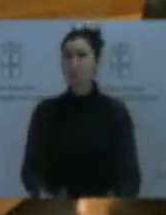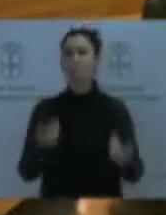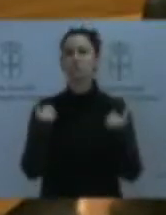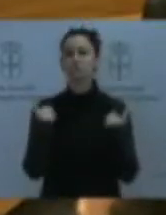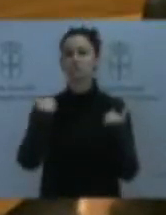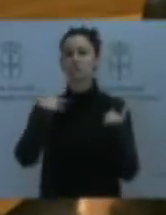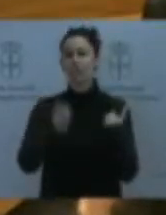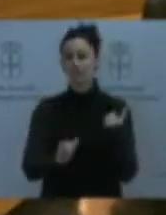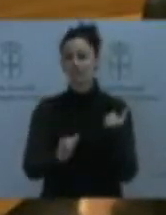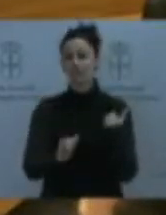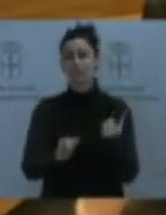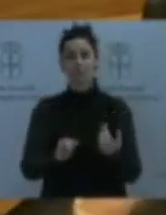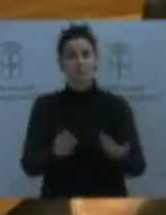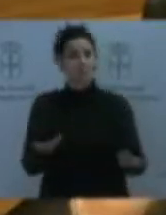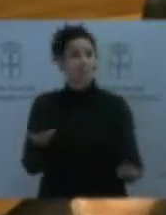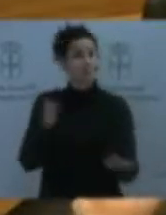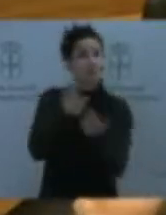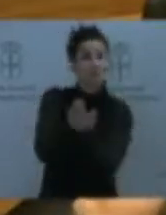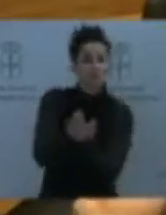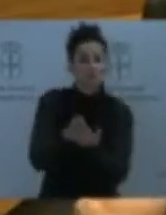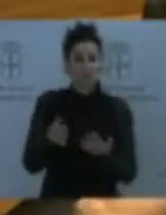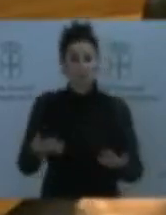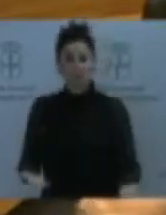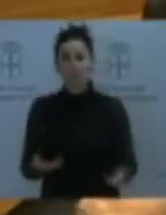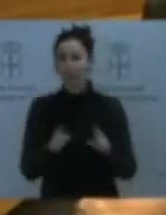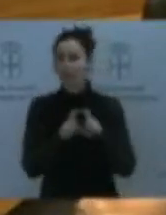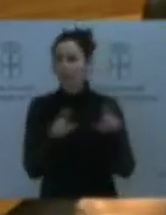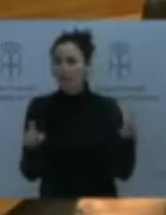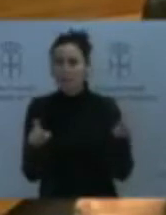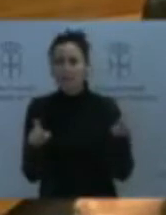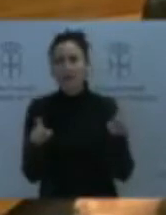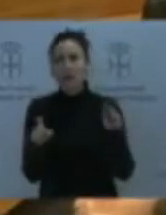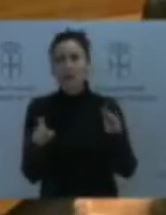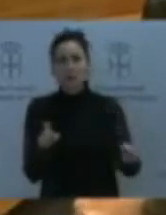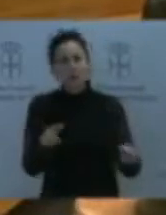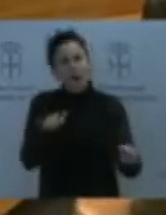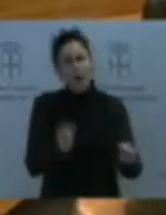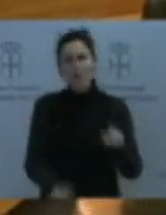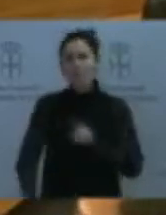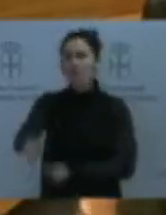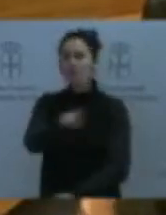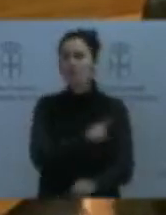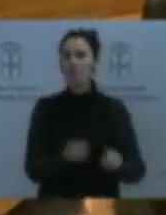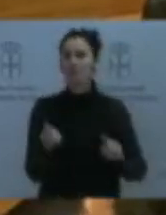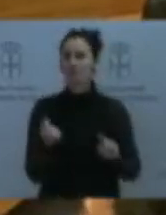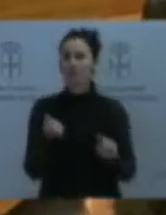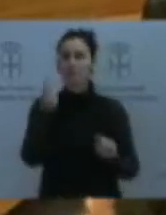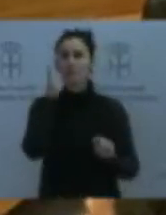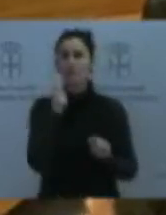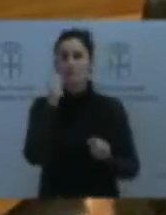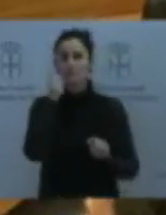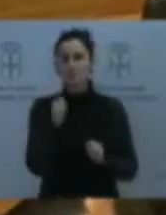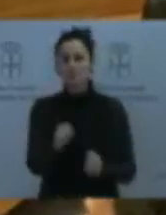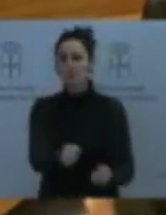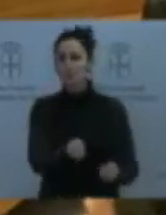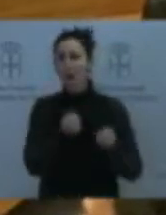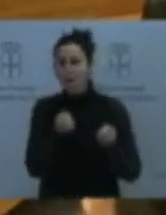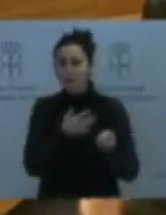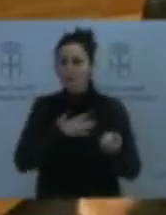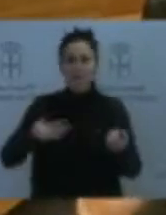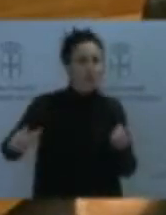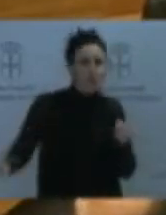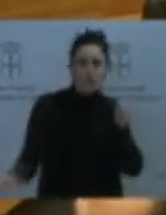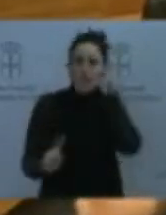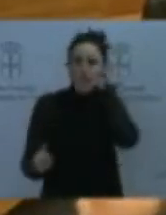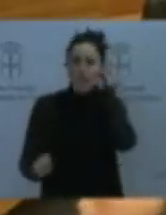tiene un problema financiero y tiene un pool de bancos que ni está garantizando la